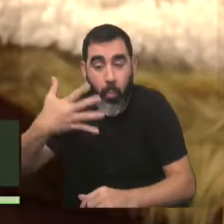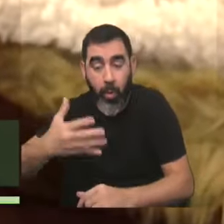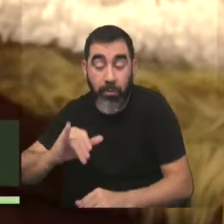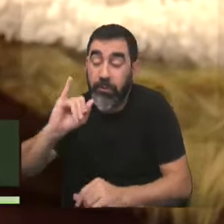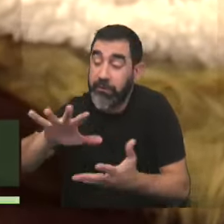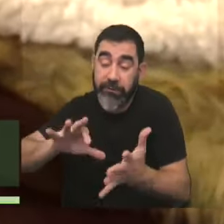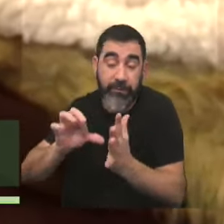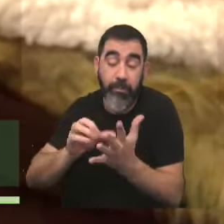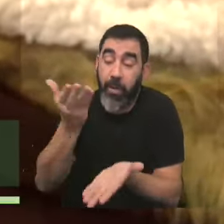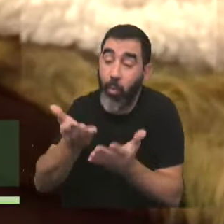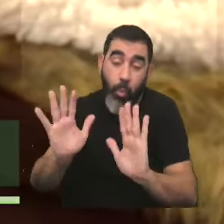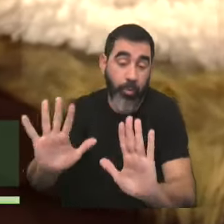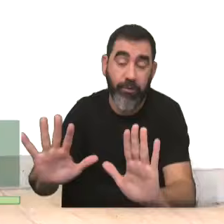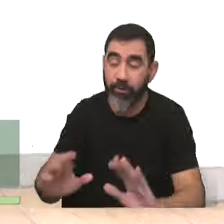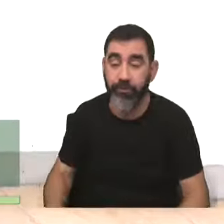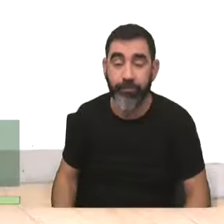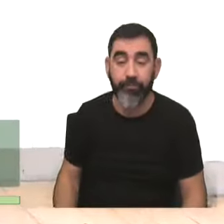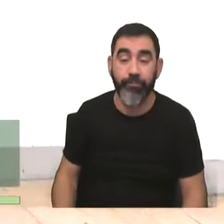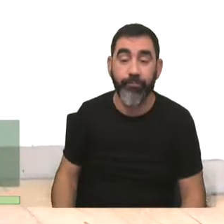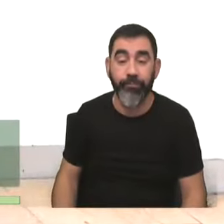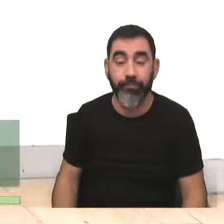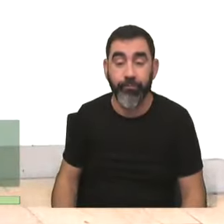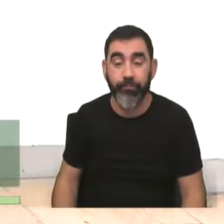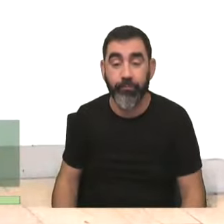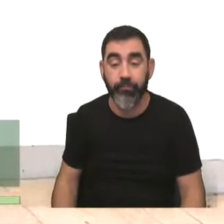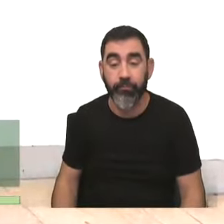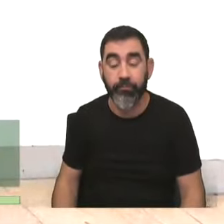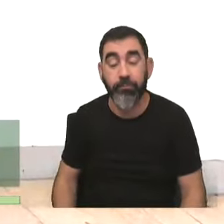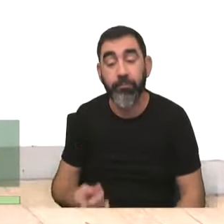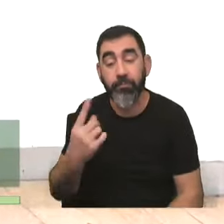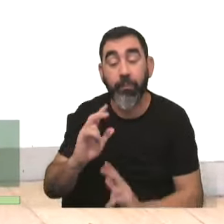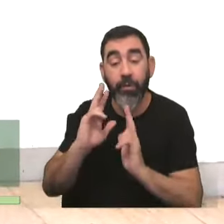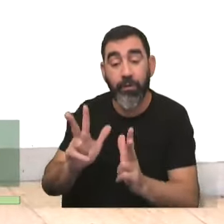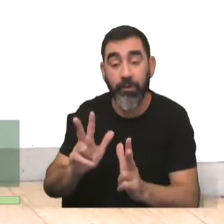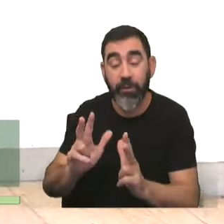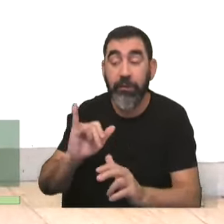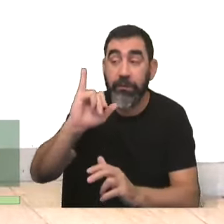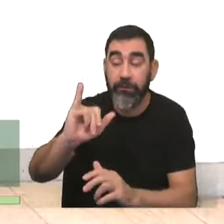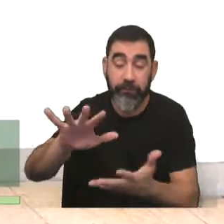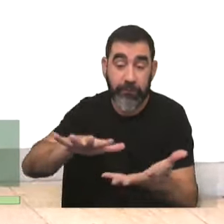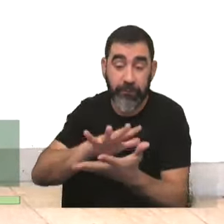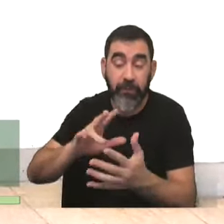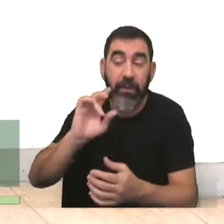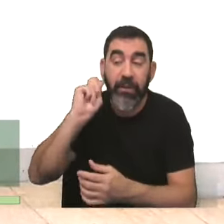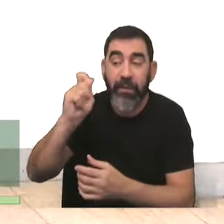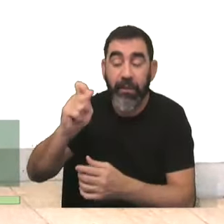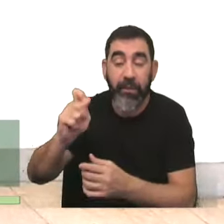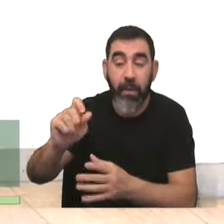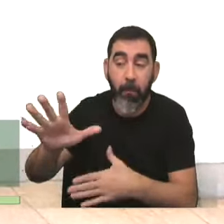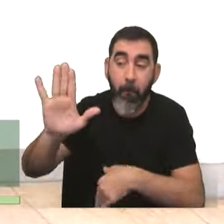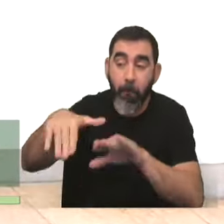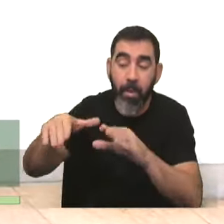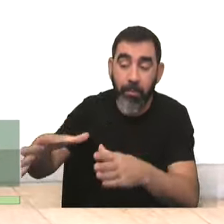en sistemas de justicia distributiva de todo el mundo sin embargo destacó que llegado el caso el tema será ver quién ASUME de mayor manera